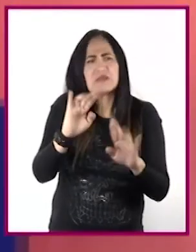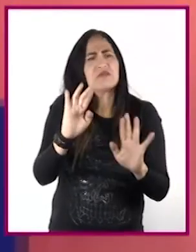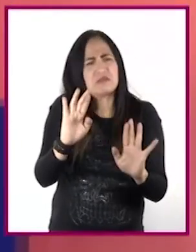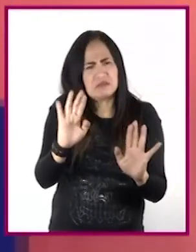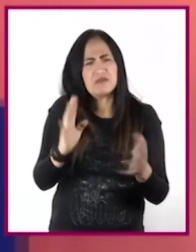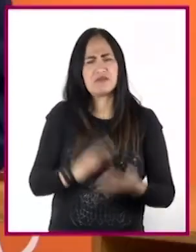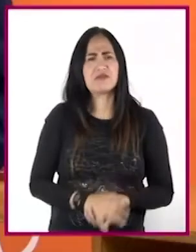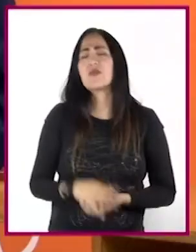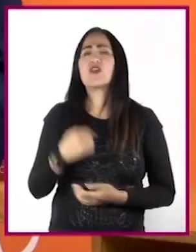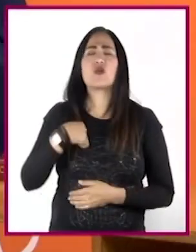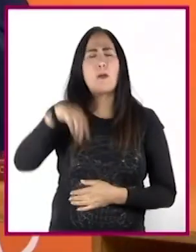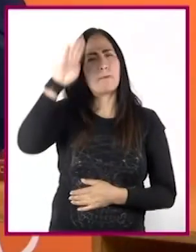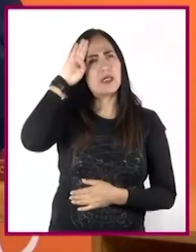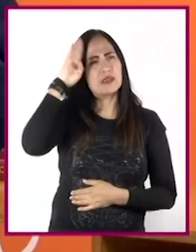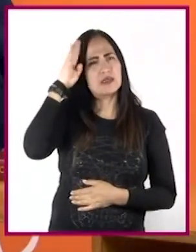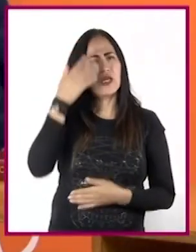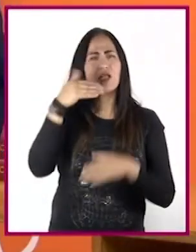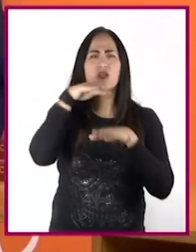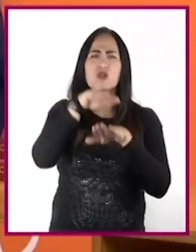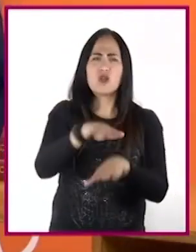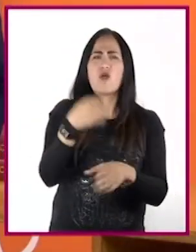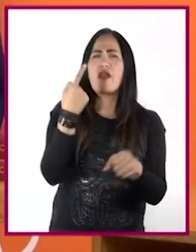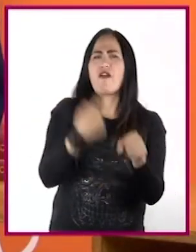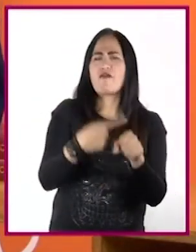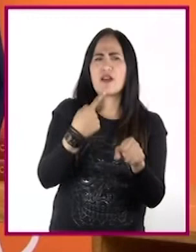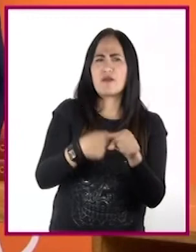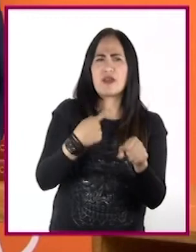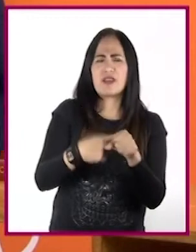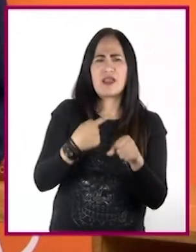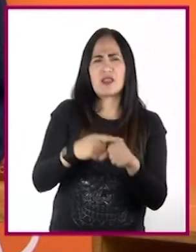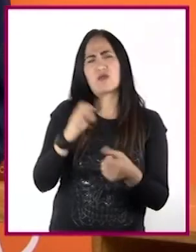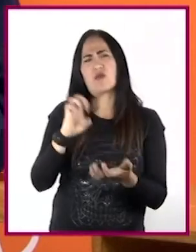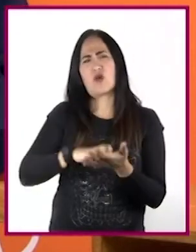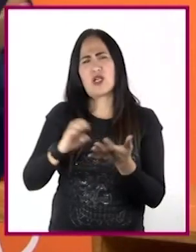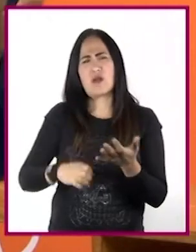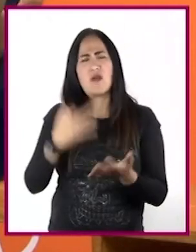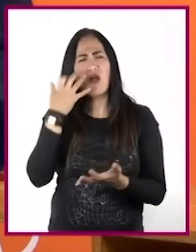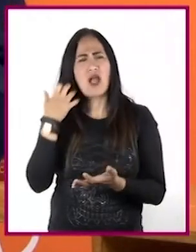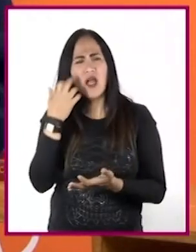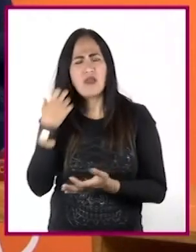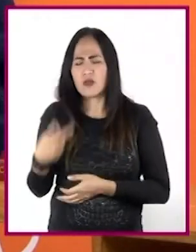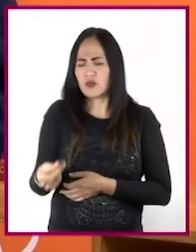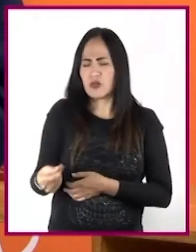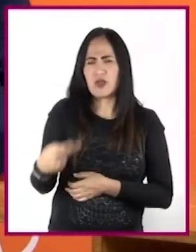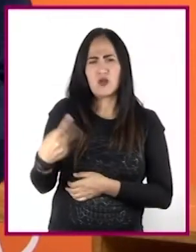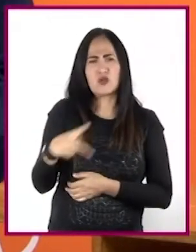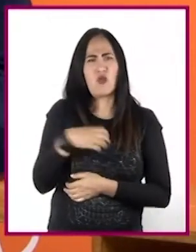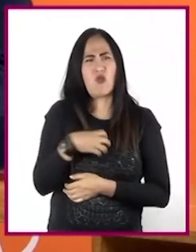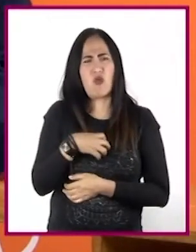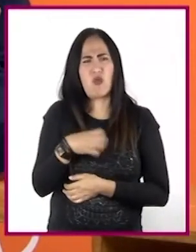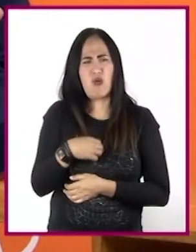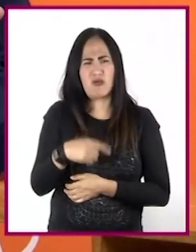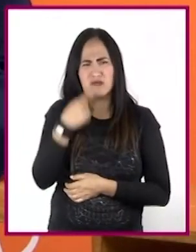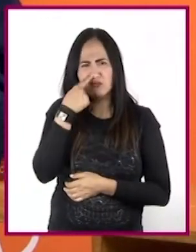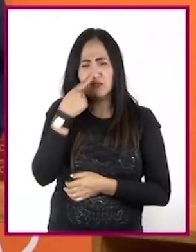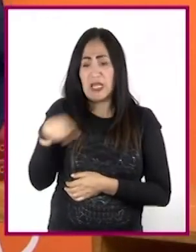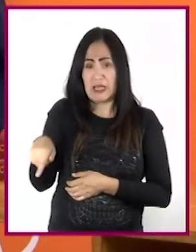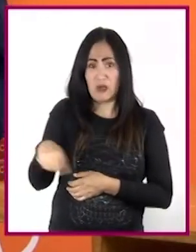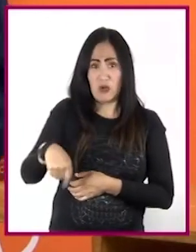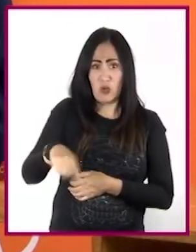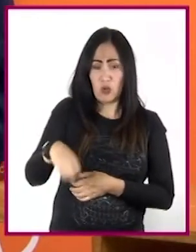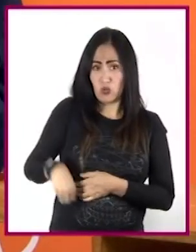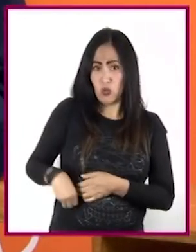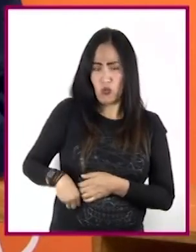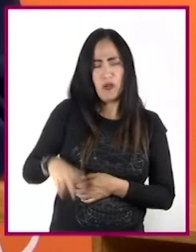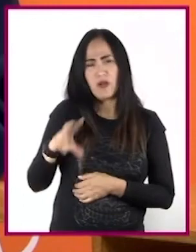Pienso en que se puede escribir de las enfermedades que producen las heces de perros y gatos, aunque lógicamente ellos no tienen la culpa, o